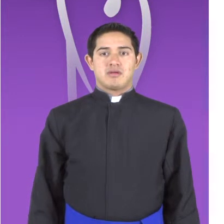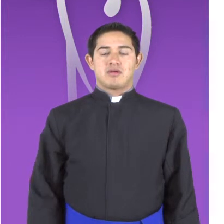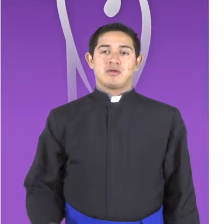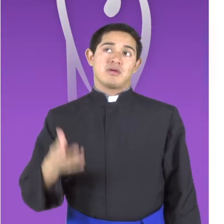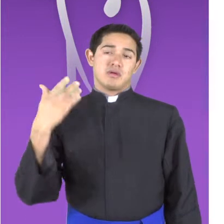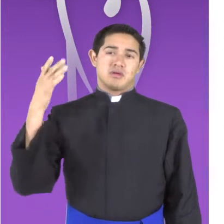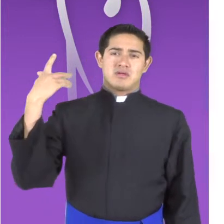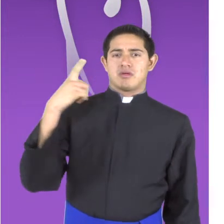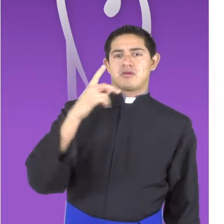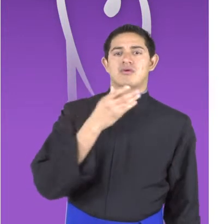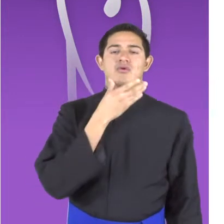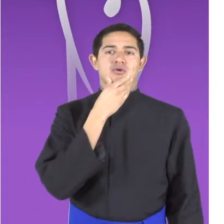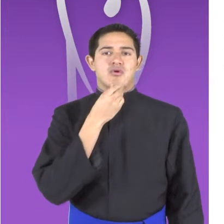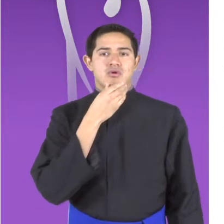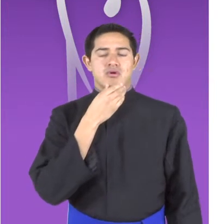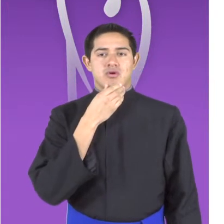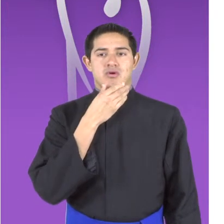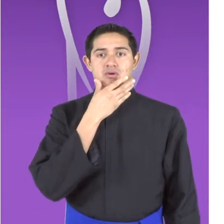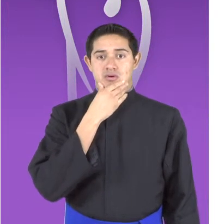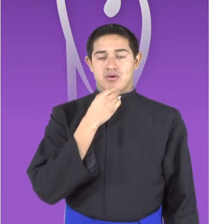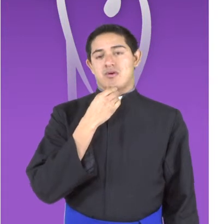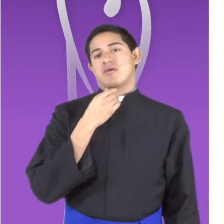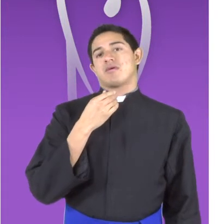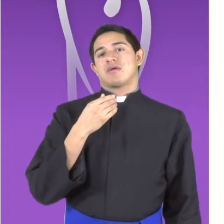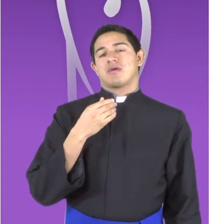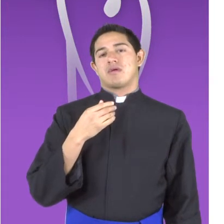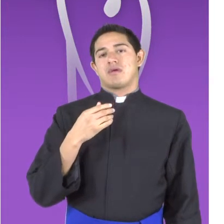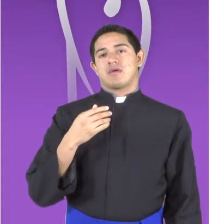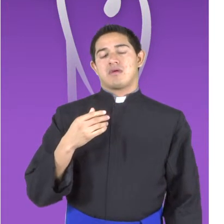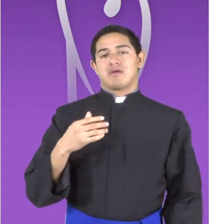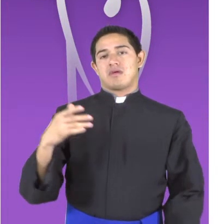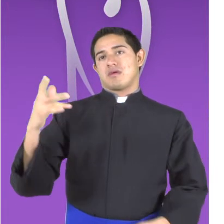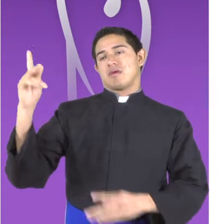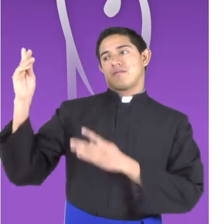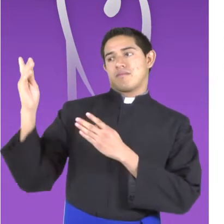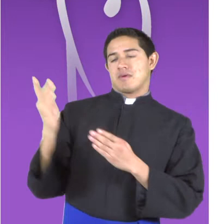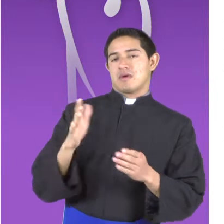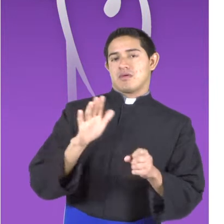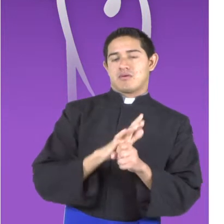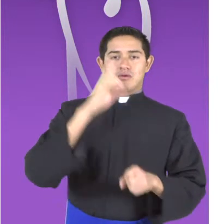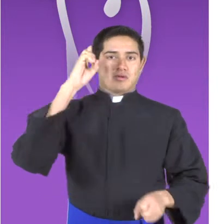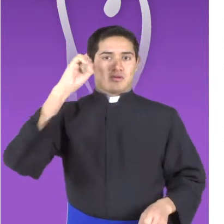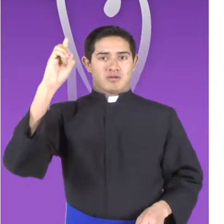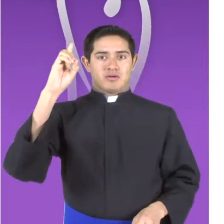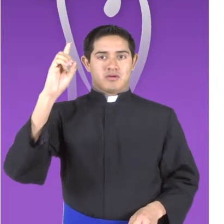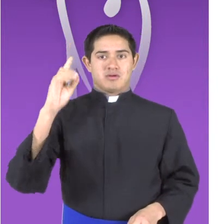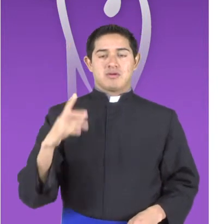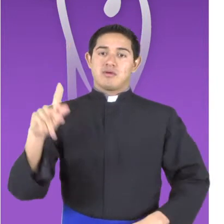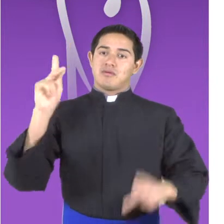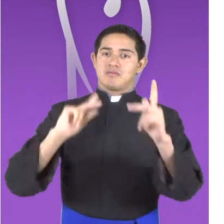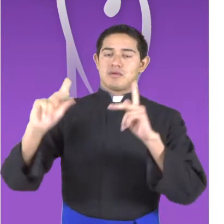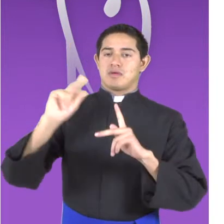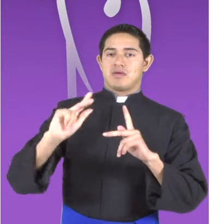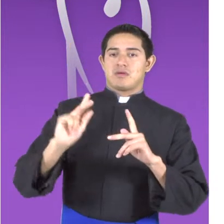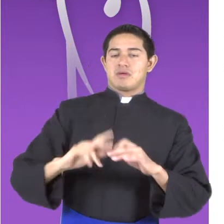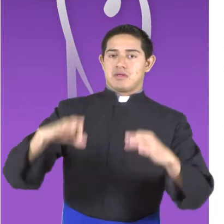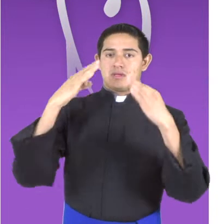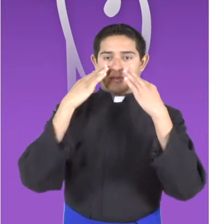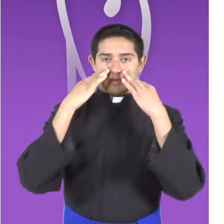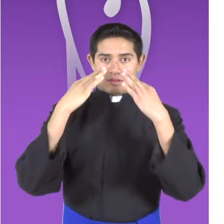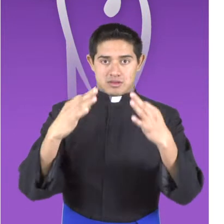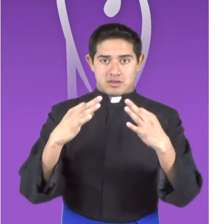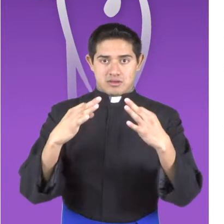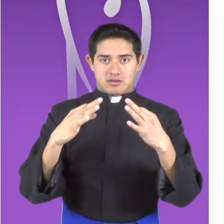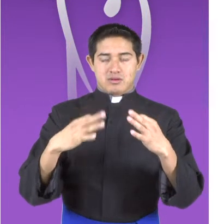Hubo un hombre enviado por Dios que se llamaba Juan. Este vino como testigo